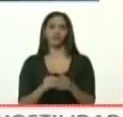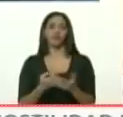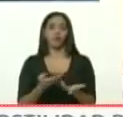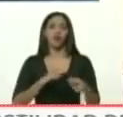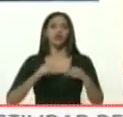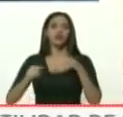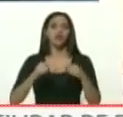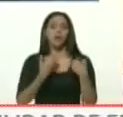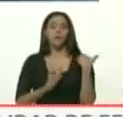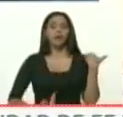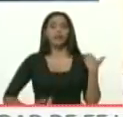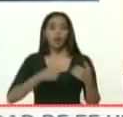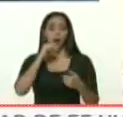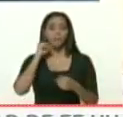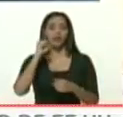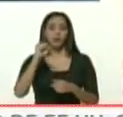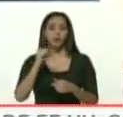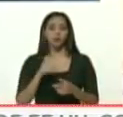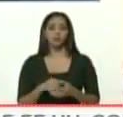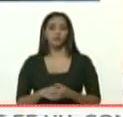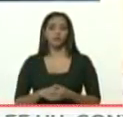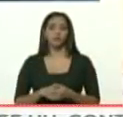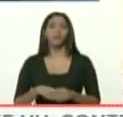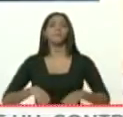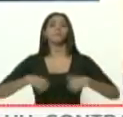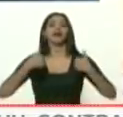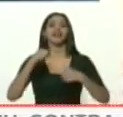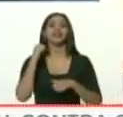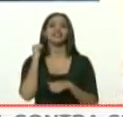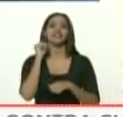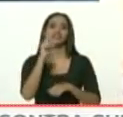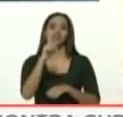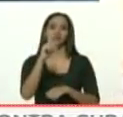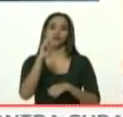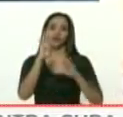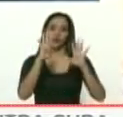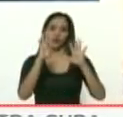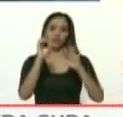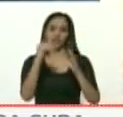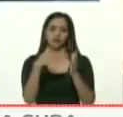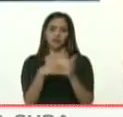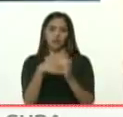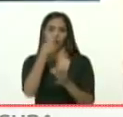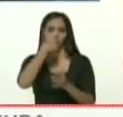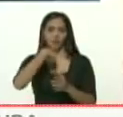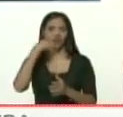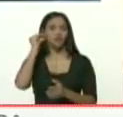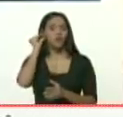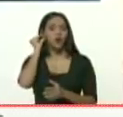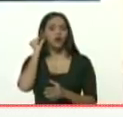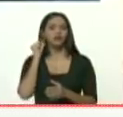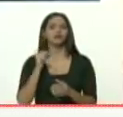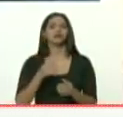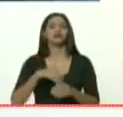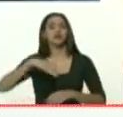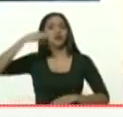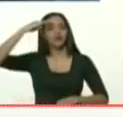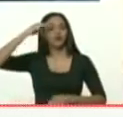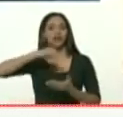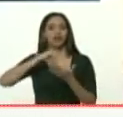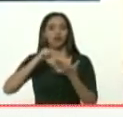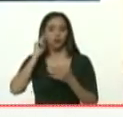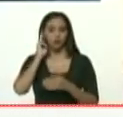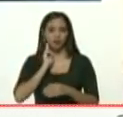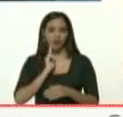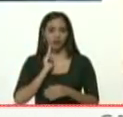del presidente de la República, Nicolás Maduro. Más de 190 mil hombres y mujeres de la Fuerza Armada Nacional